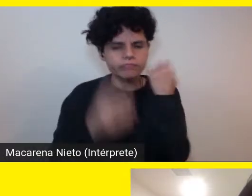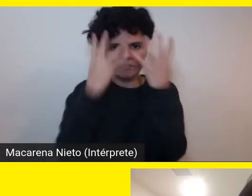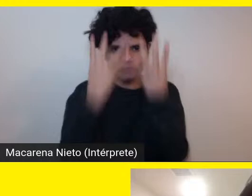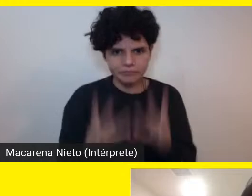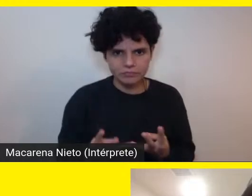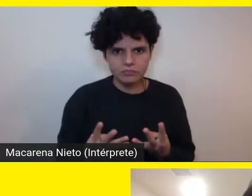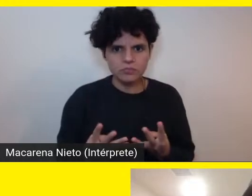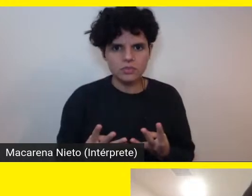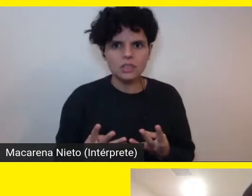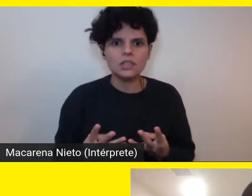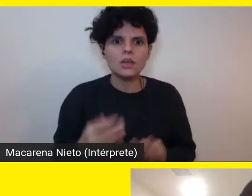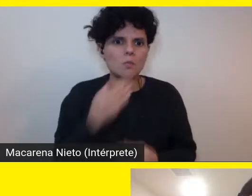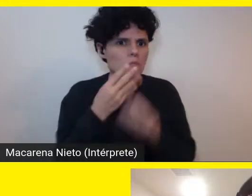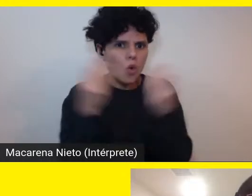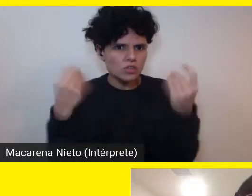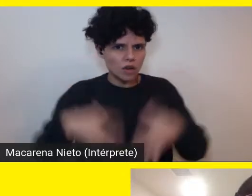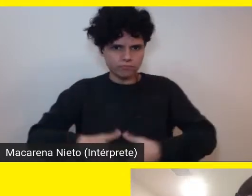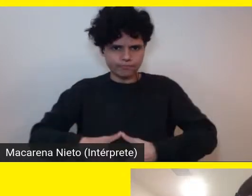de término.